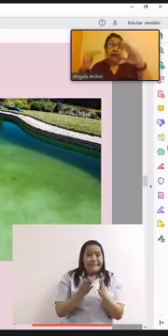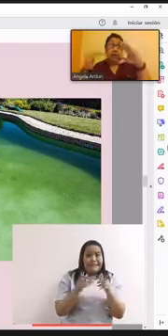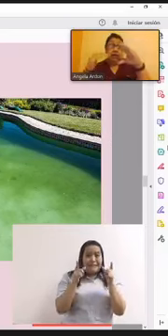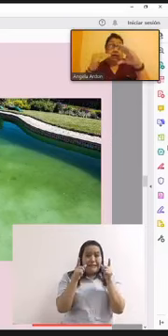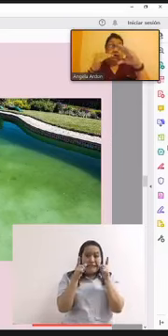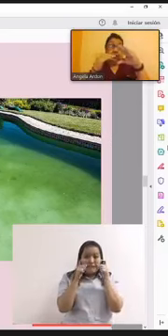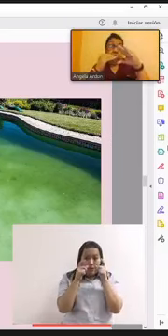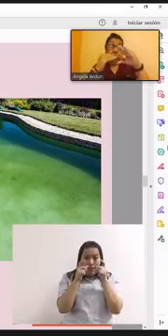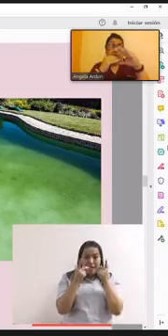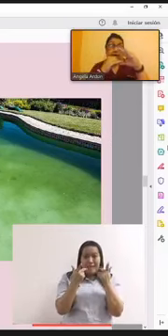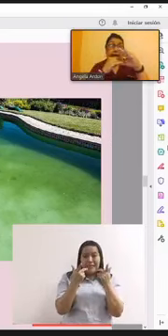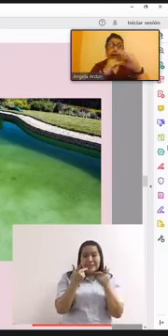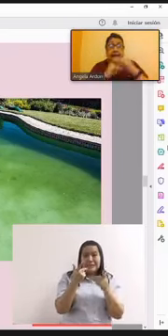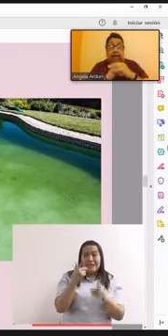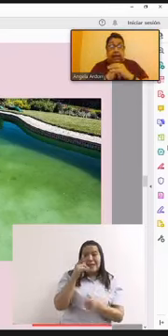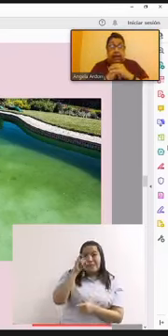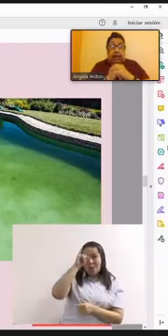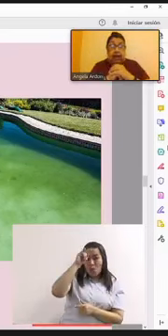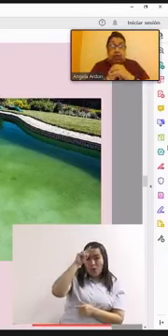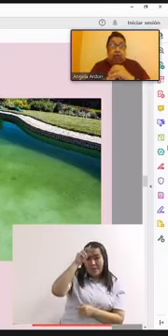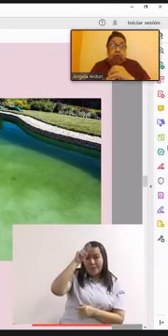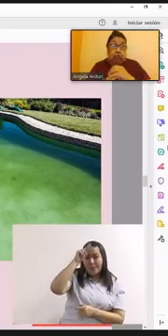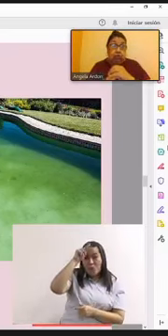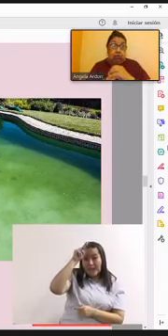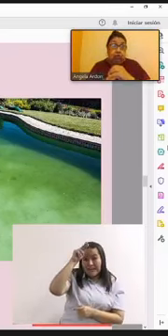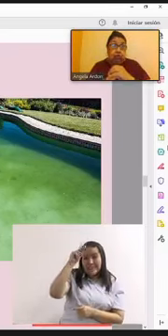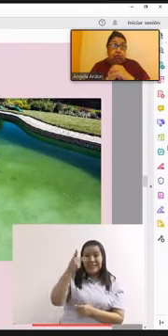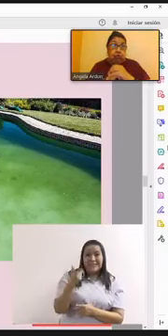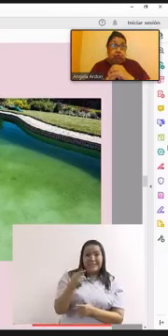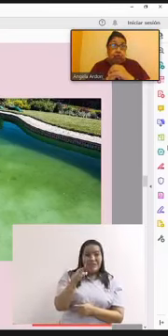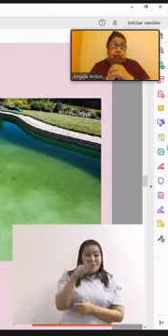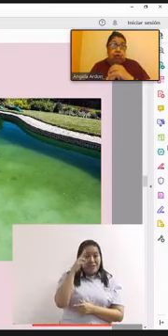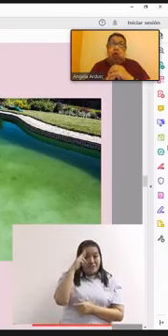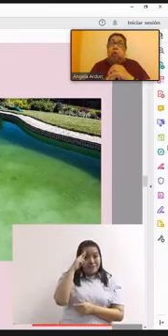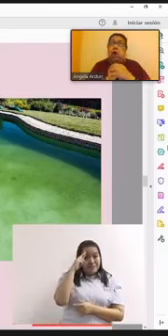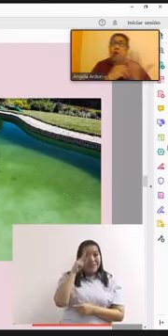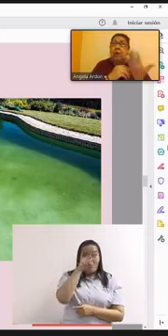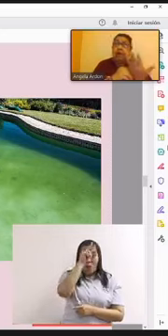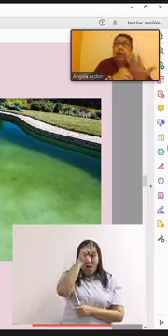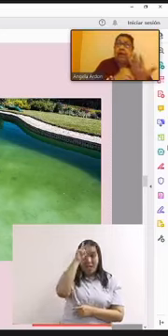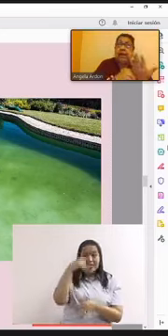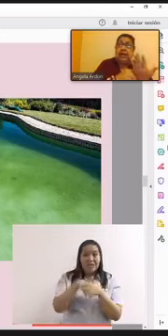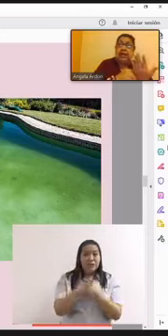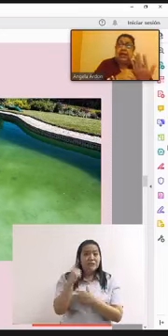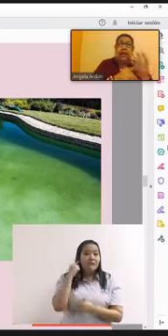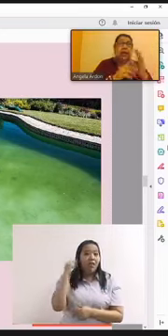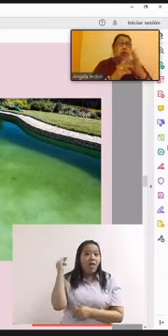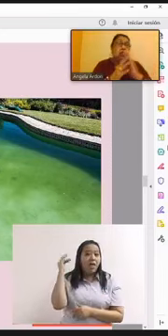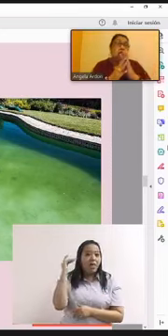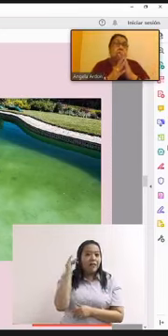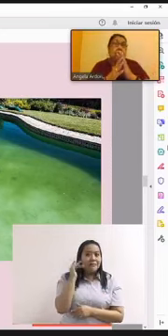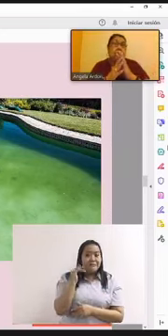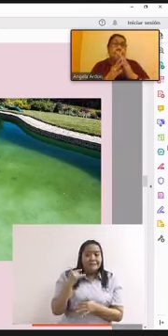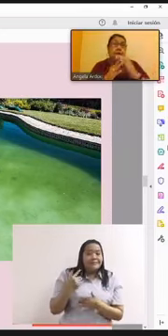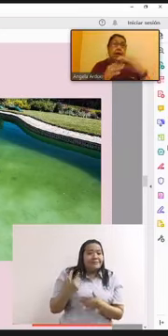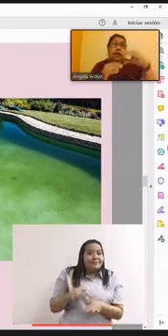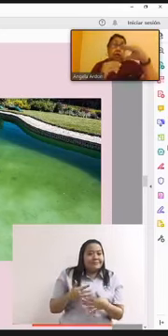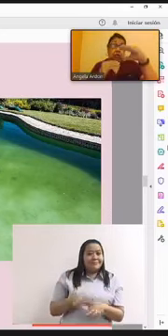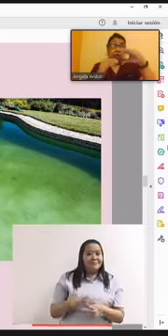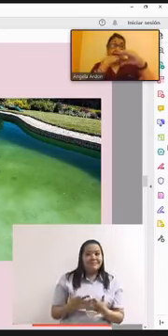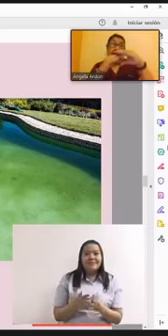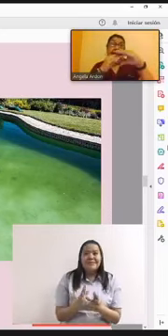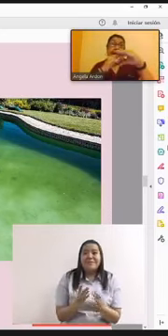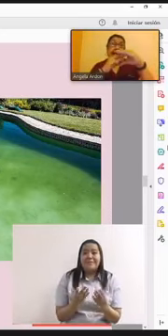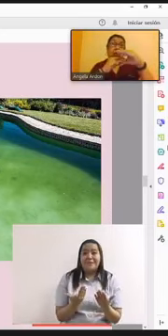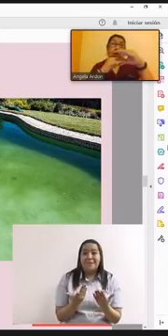que las cucarachas les gusta entrar a los oídos. ¿Y cómo hago para sacar? Nosotros aprendimos que si